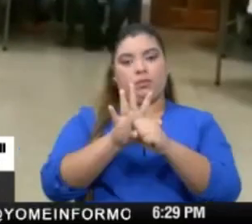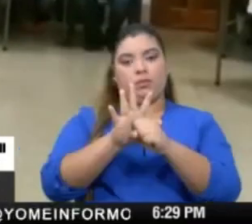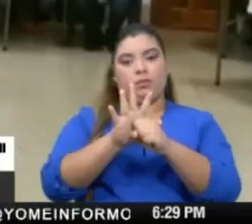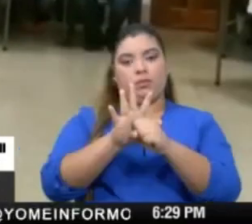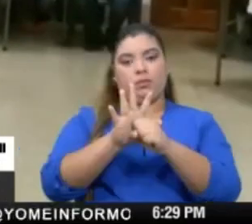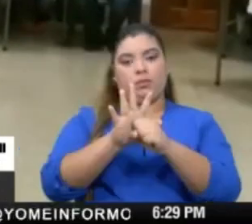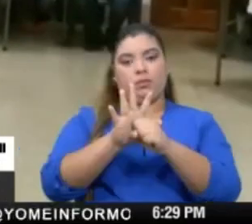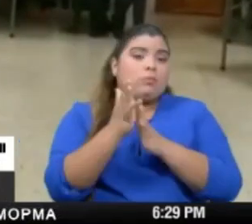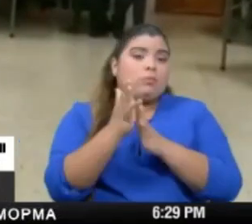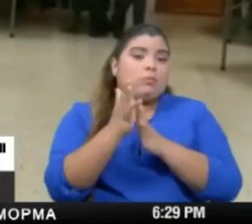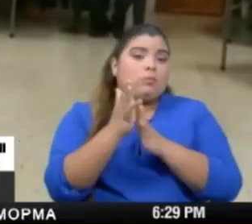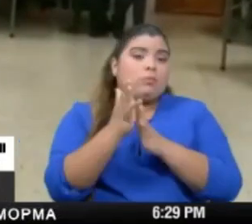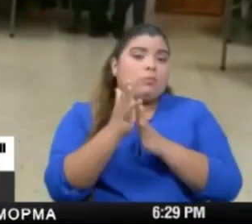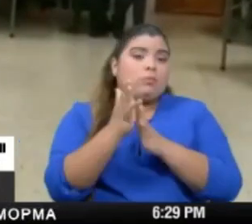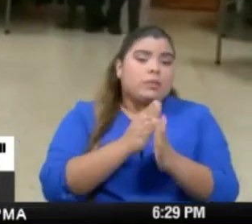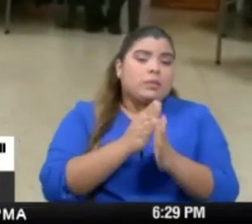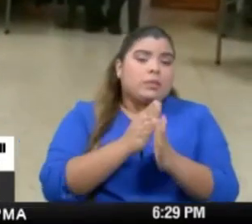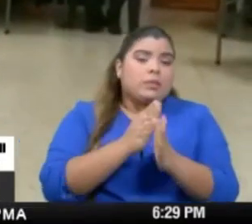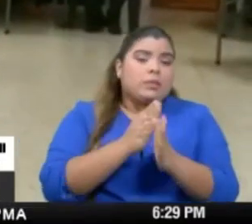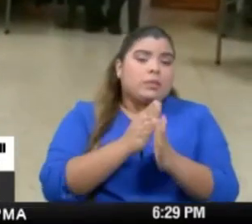espacio para comunicar